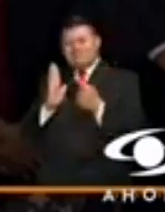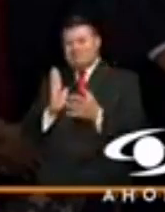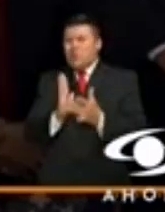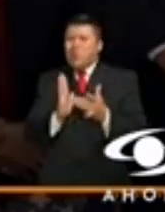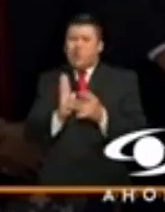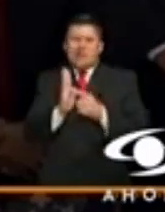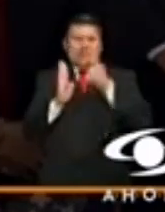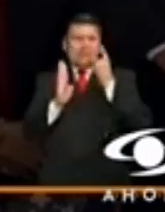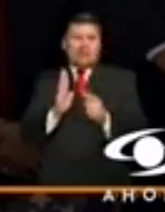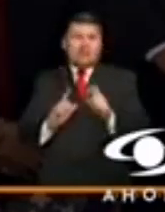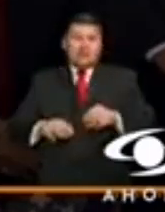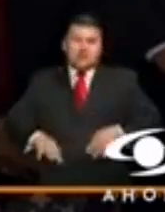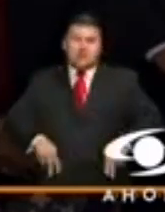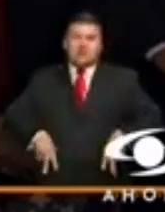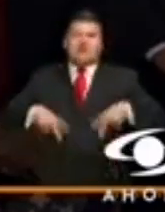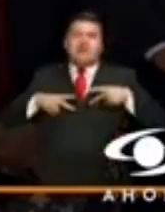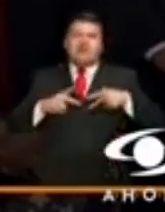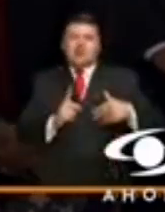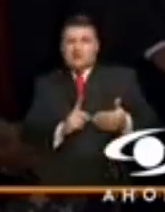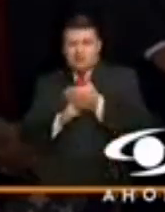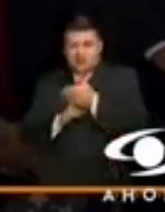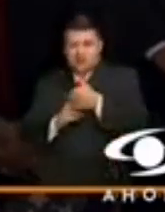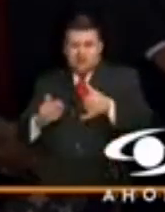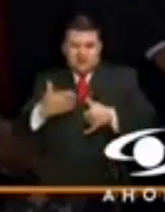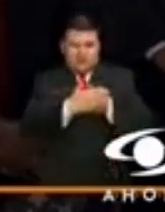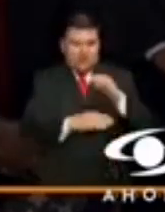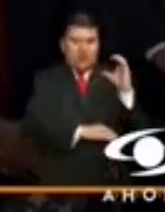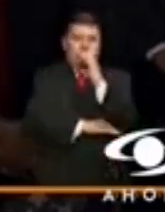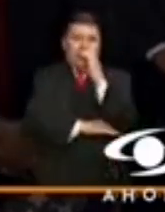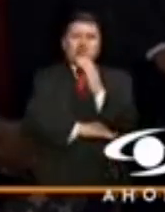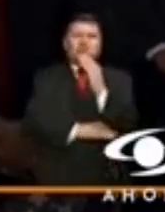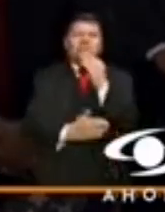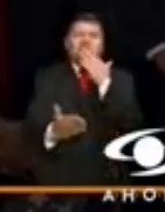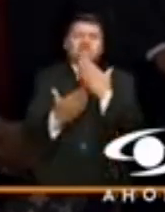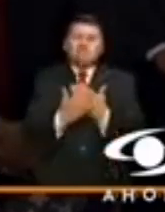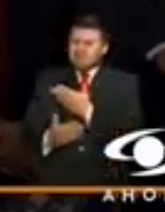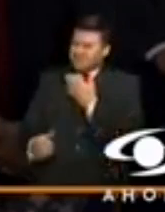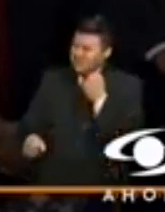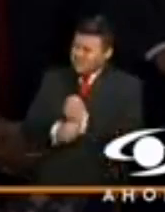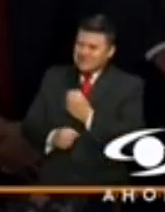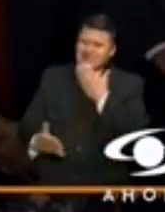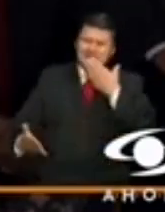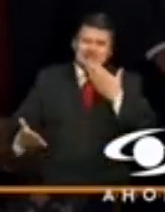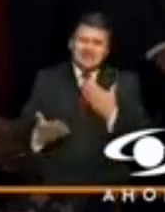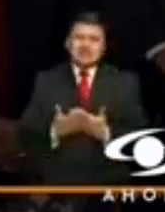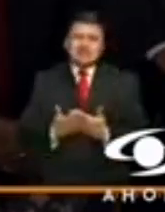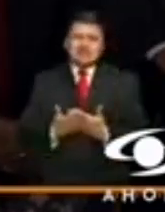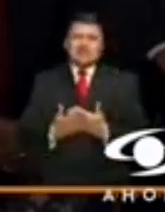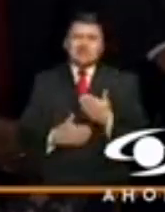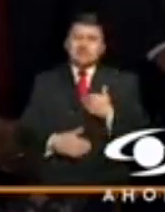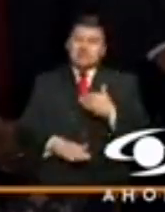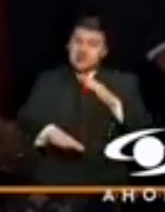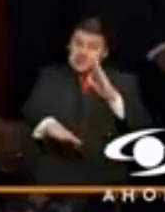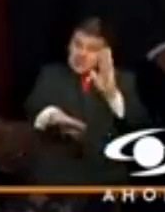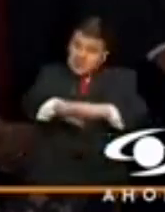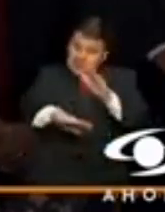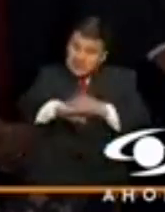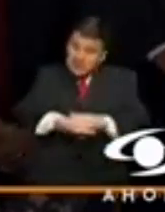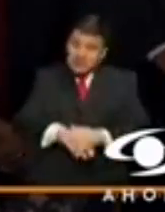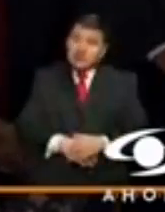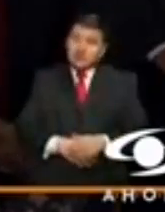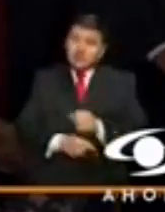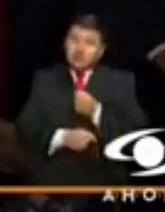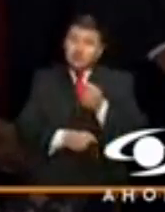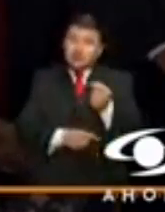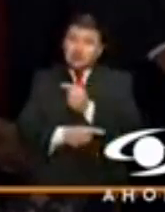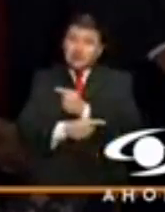para proteger la vida y la salud de los colombianos. Gracias a su trabajo, podemos advertir que en las